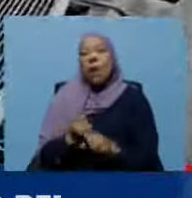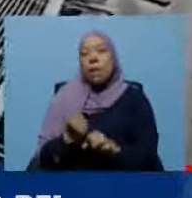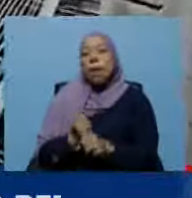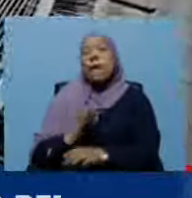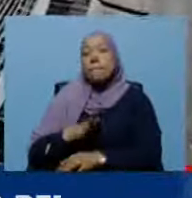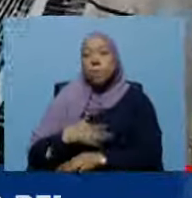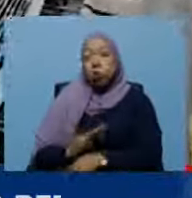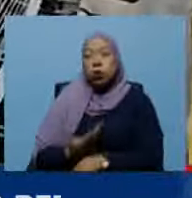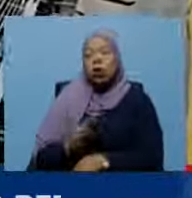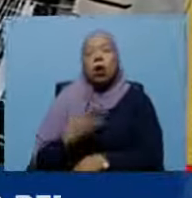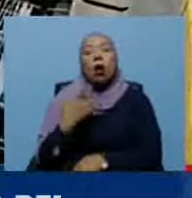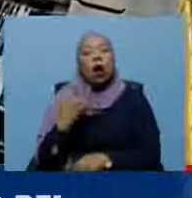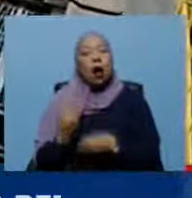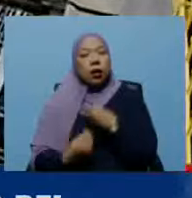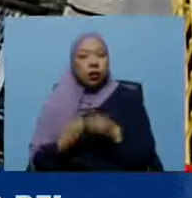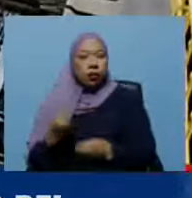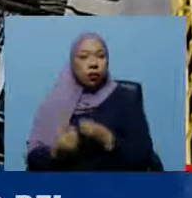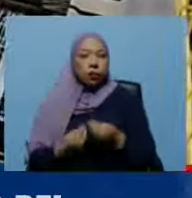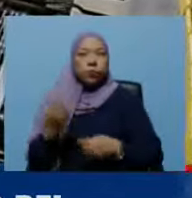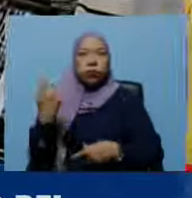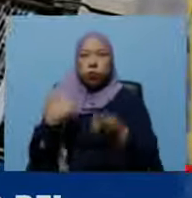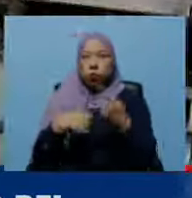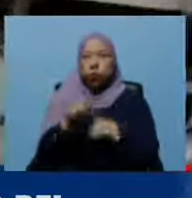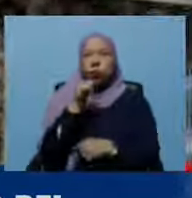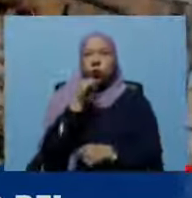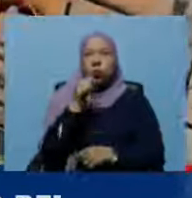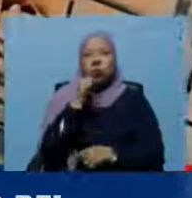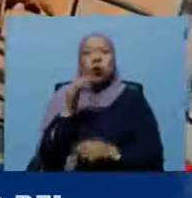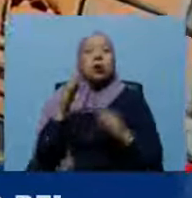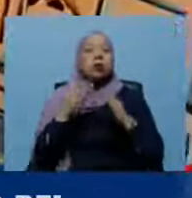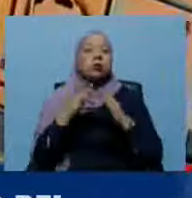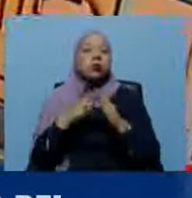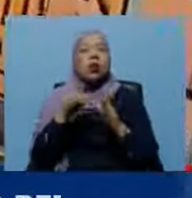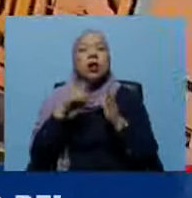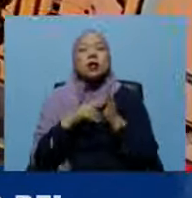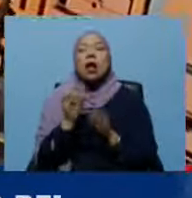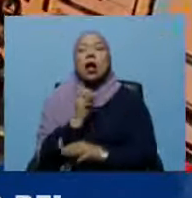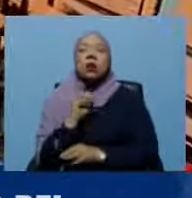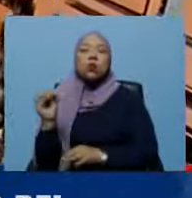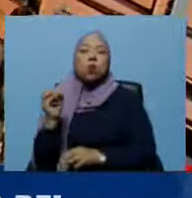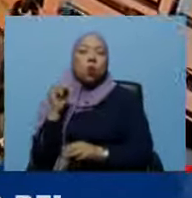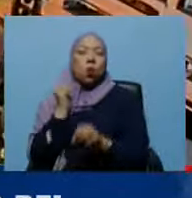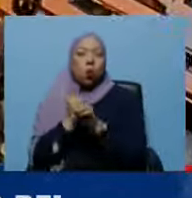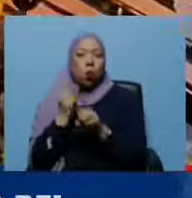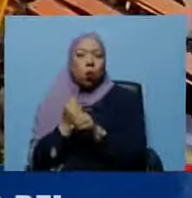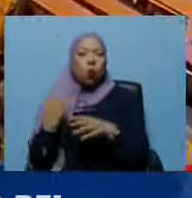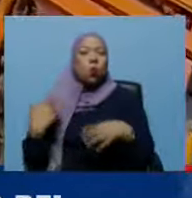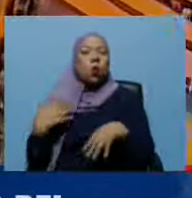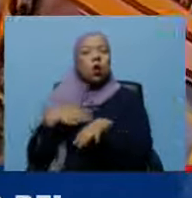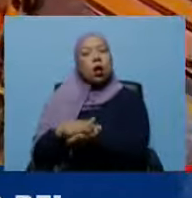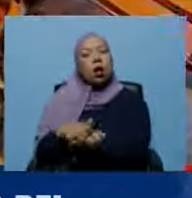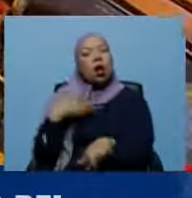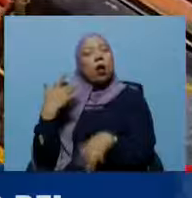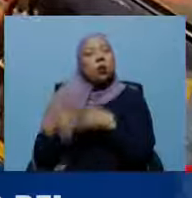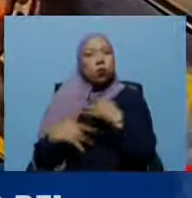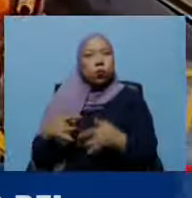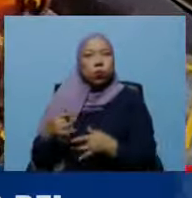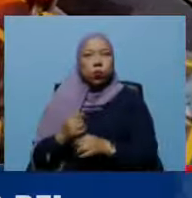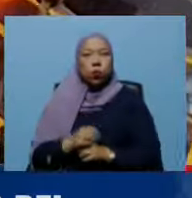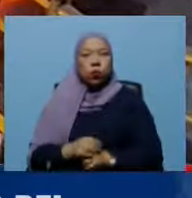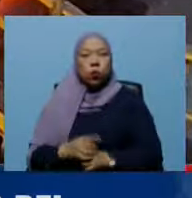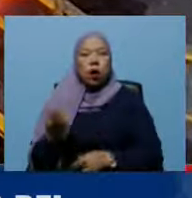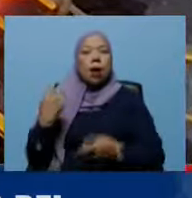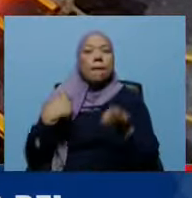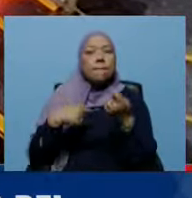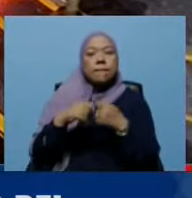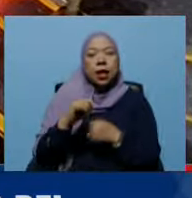capacidad para poder hacer exportaciones de cabillas siempre y cuando hagamos los convenios con respecto al